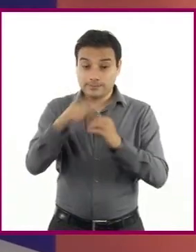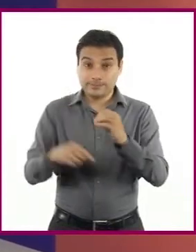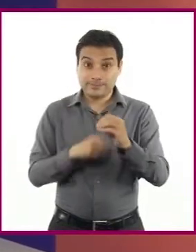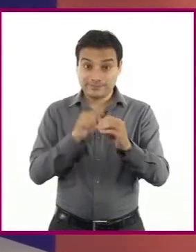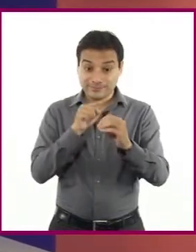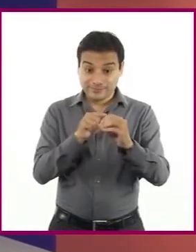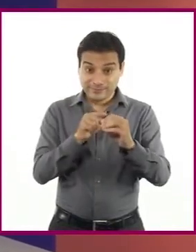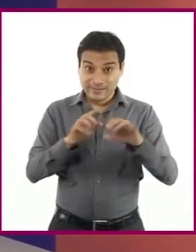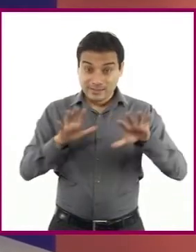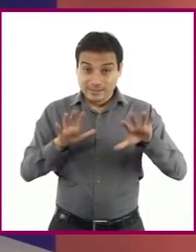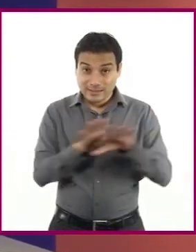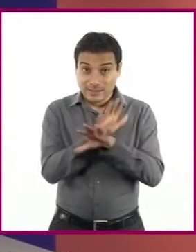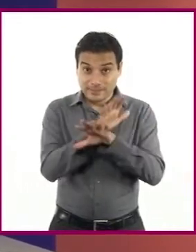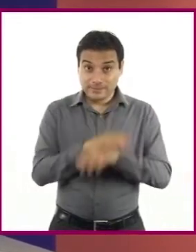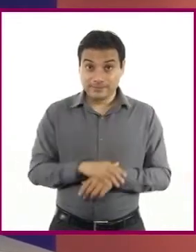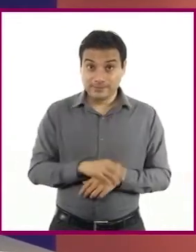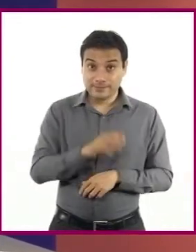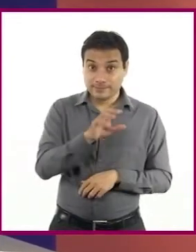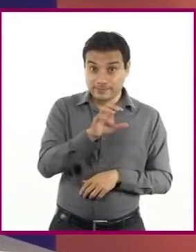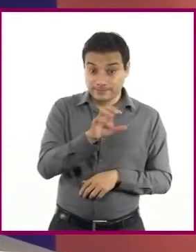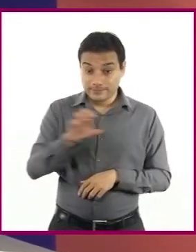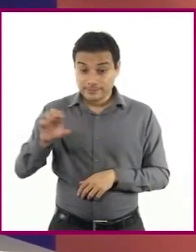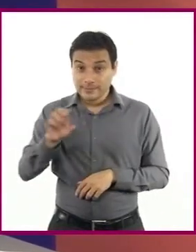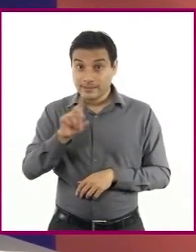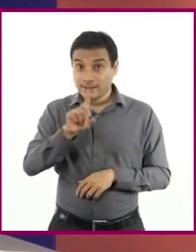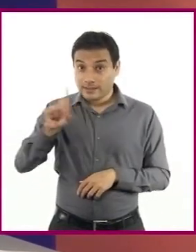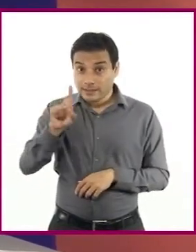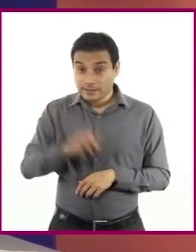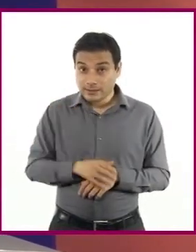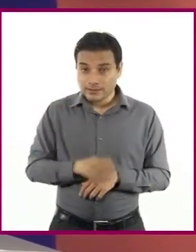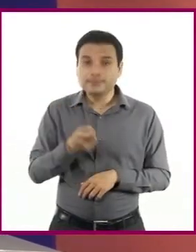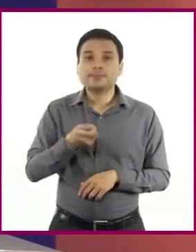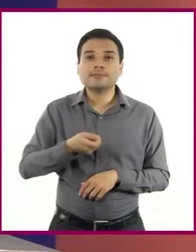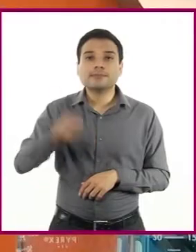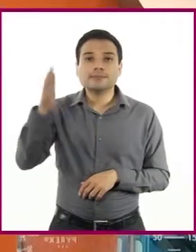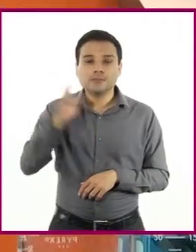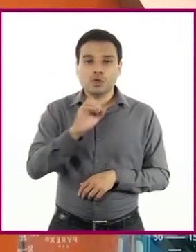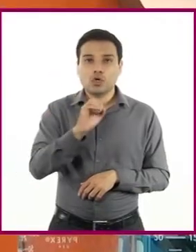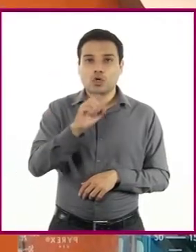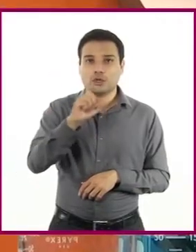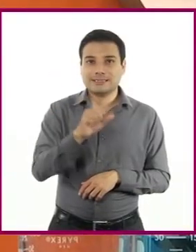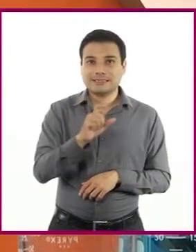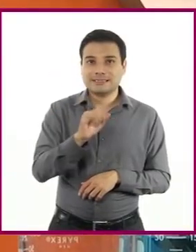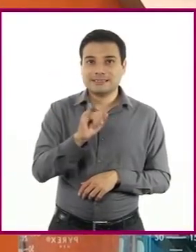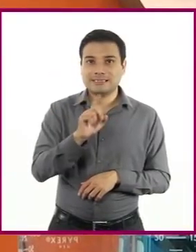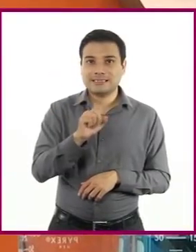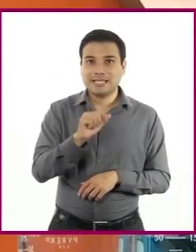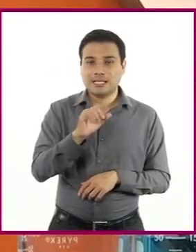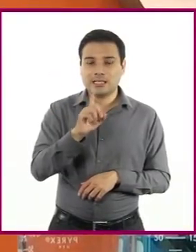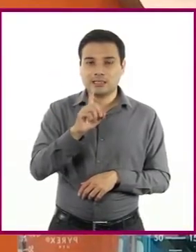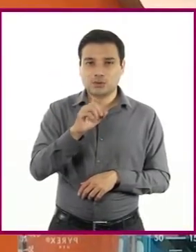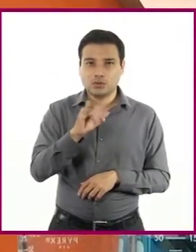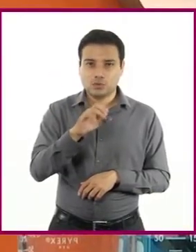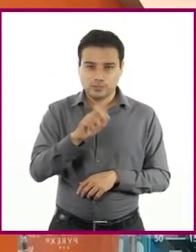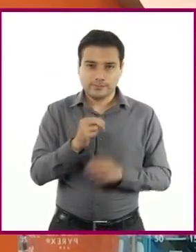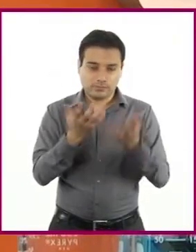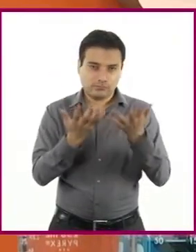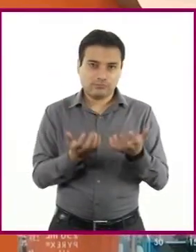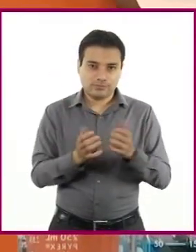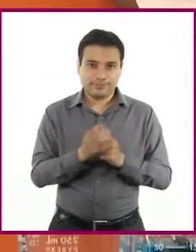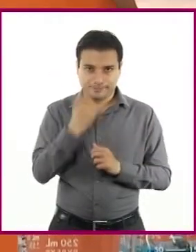desplazándose hacia la derecha, se dice que dicho elemento se ha oxidado, como lo observamos en la